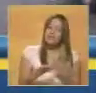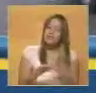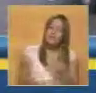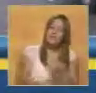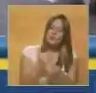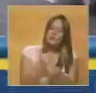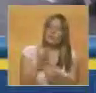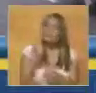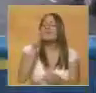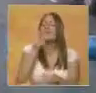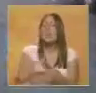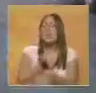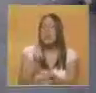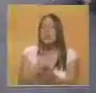paradero de los responsables